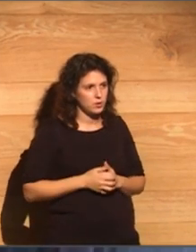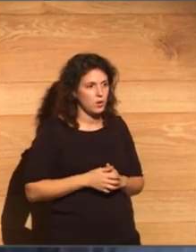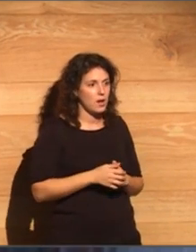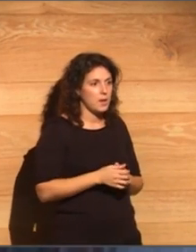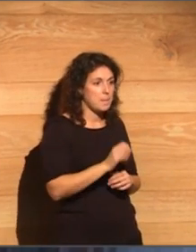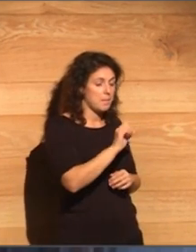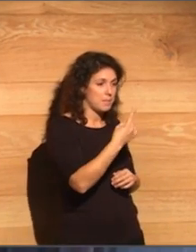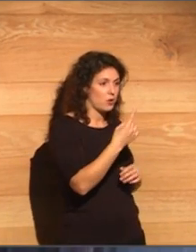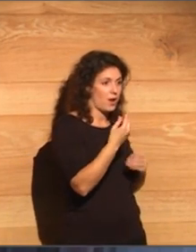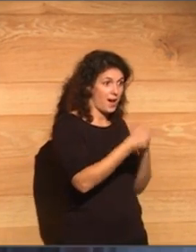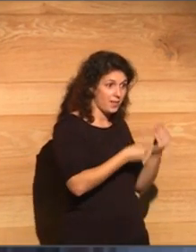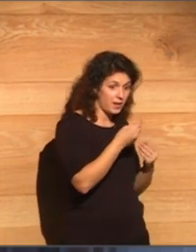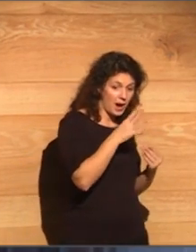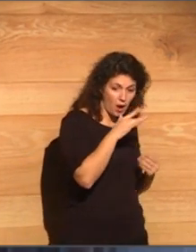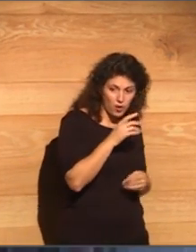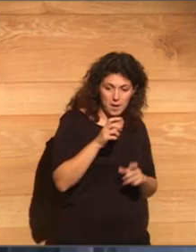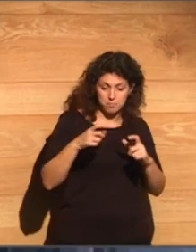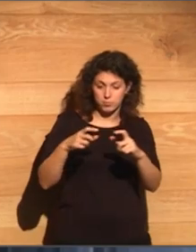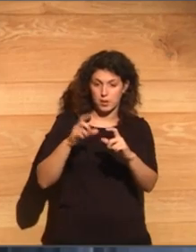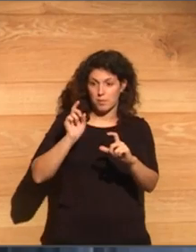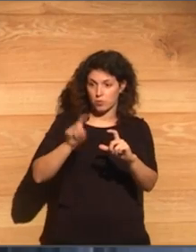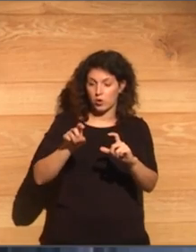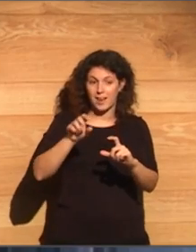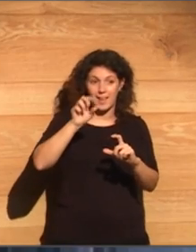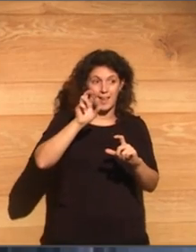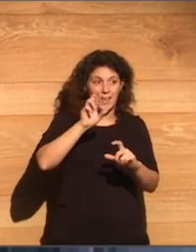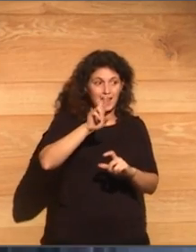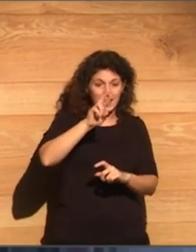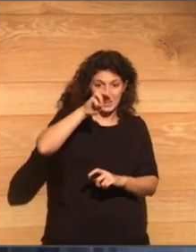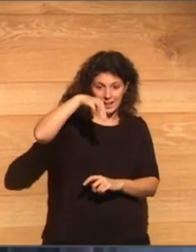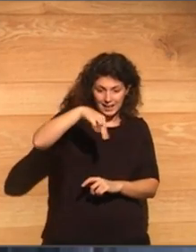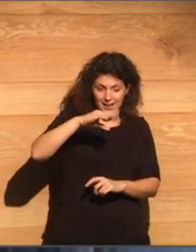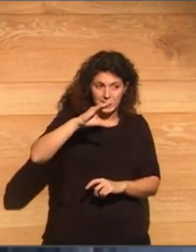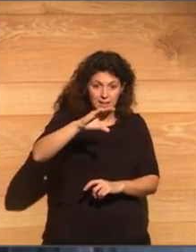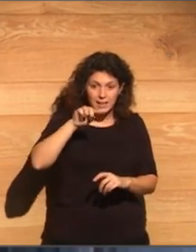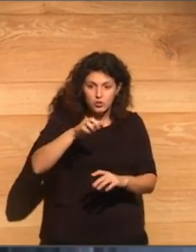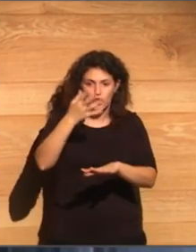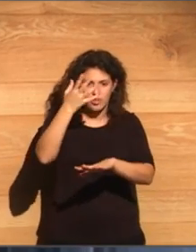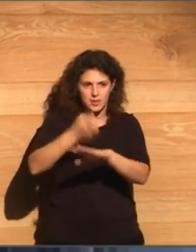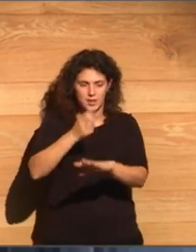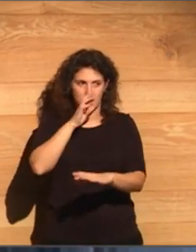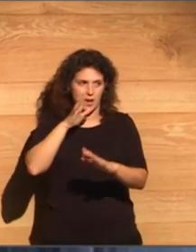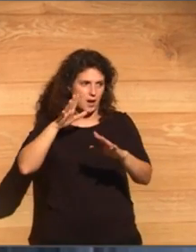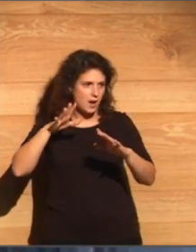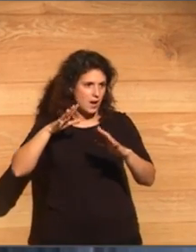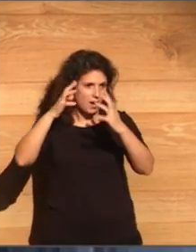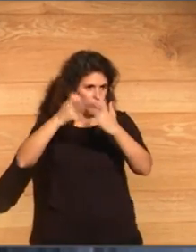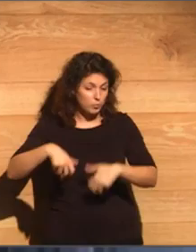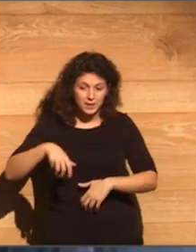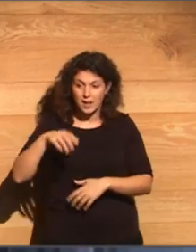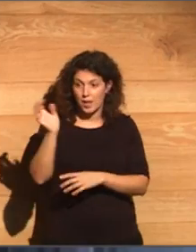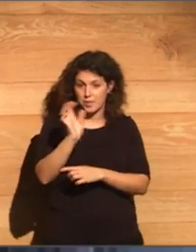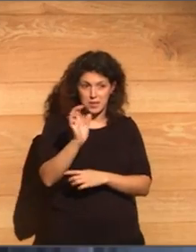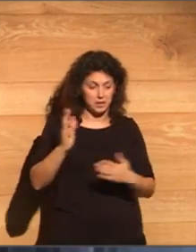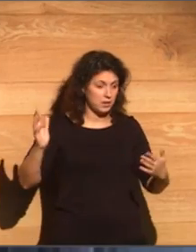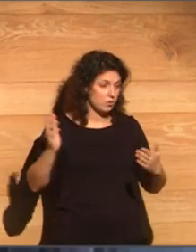ahora tú aprietas un botón y hay una cosa que se llama NRC y eso genera una descarga automática que en cualquier cine del mundo está